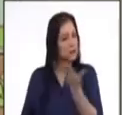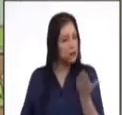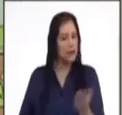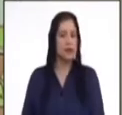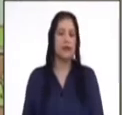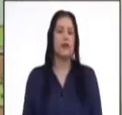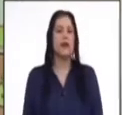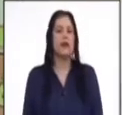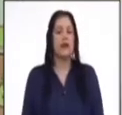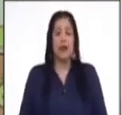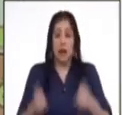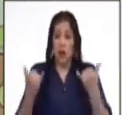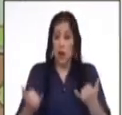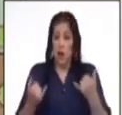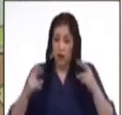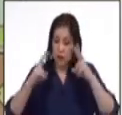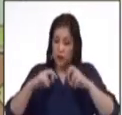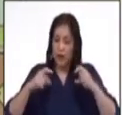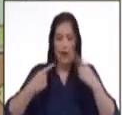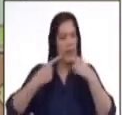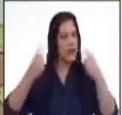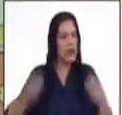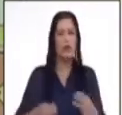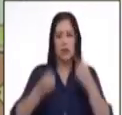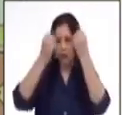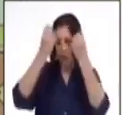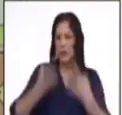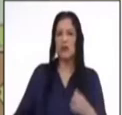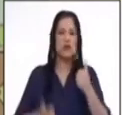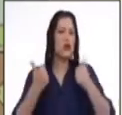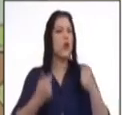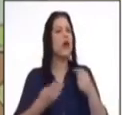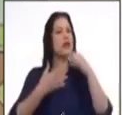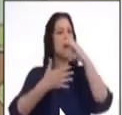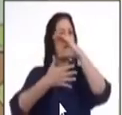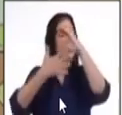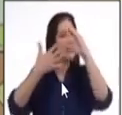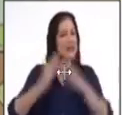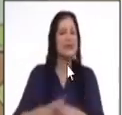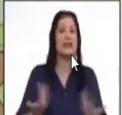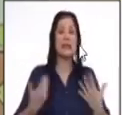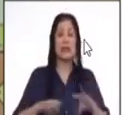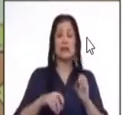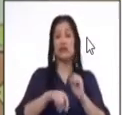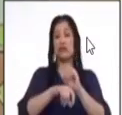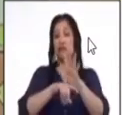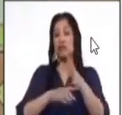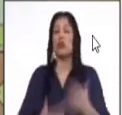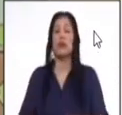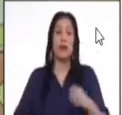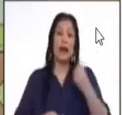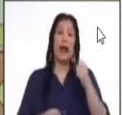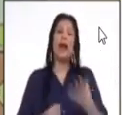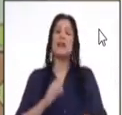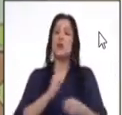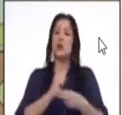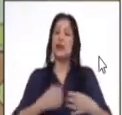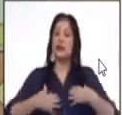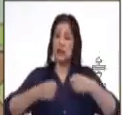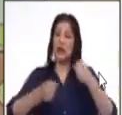ustedes. El día de hoy hemos analizado diversas fuentes sobre los factores que incidieron en la seguridad sanitaria de la población a inicios del